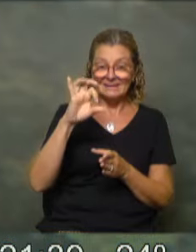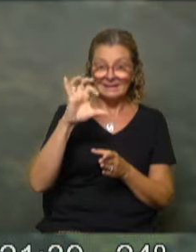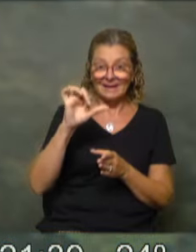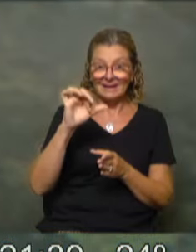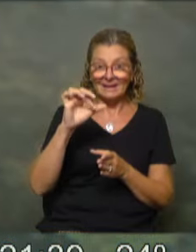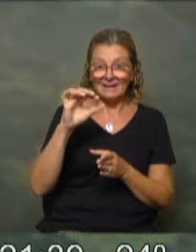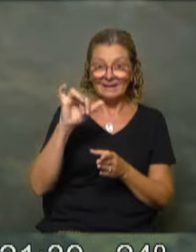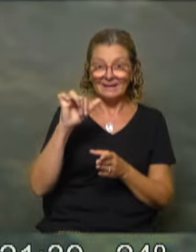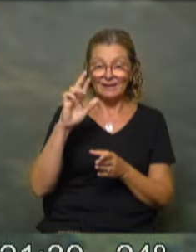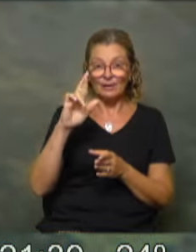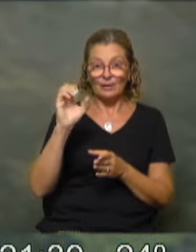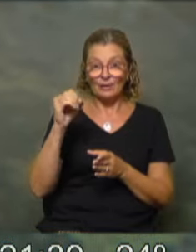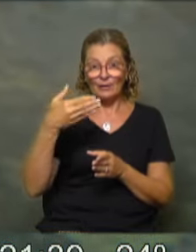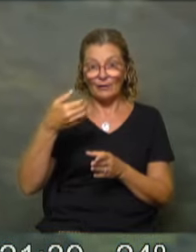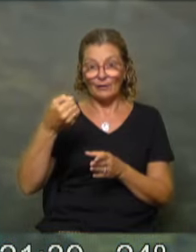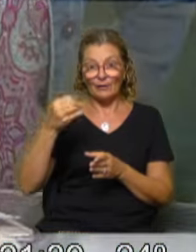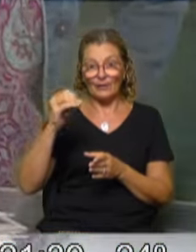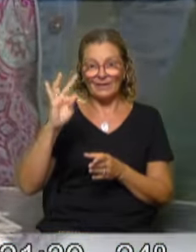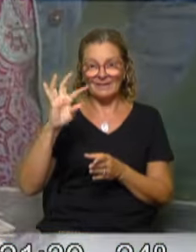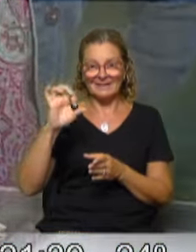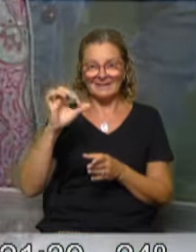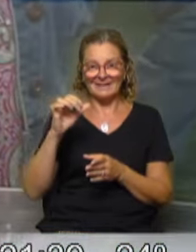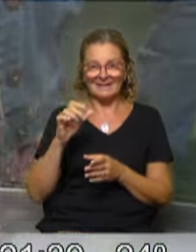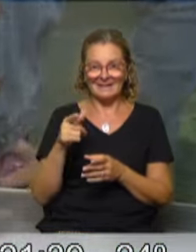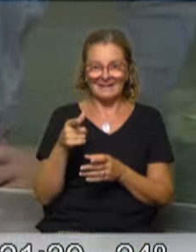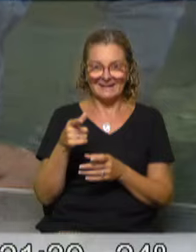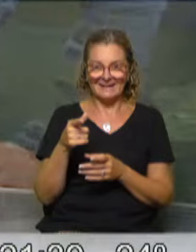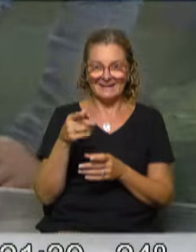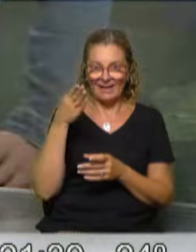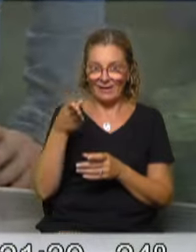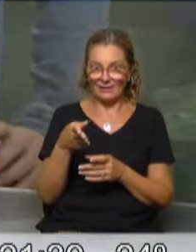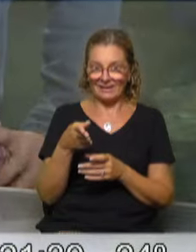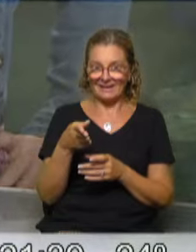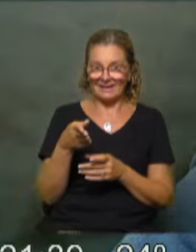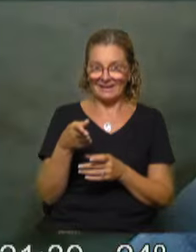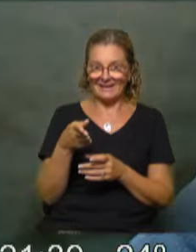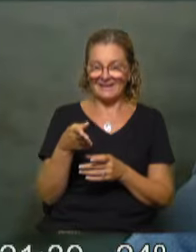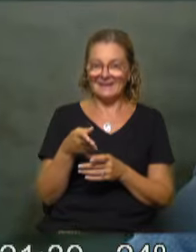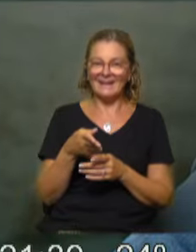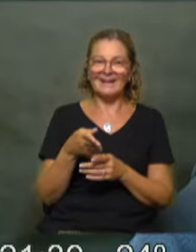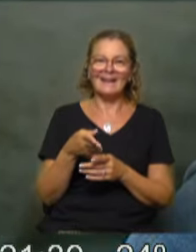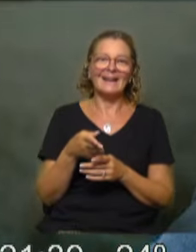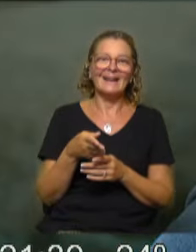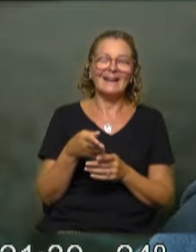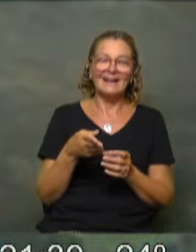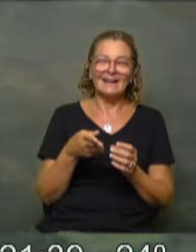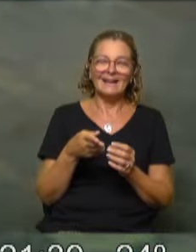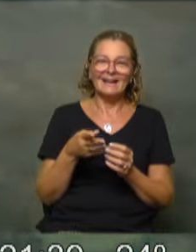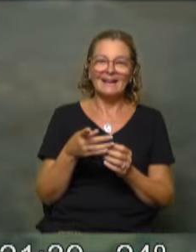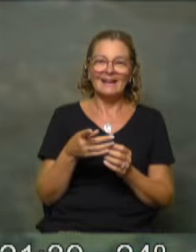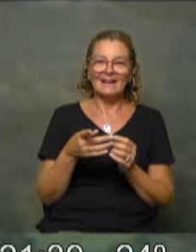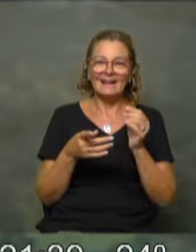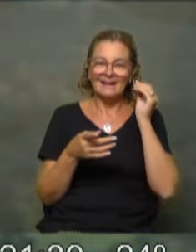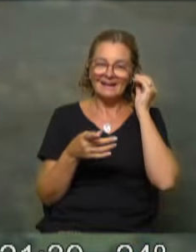vs. Zombies, claro, pero con plantas y robots. Claro, está perfecto. Obviamente fui para ahí, de hecho, Plantas vs. Zombies. ¿No es Zombie vs.